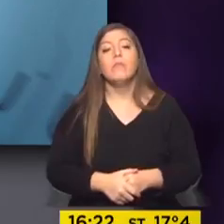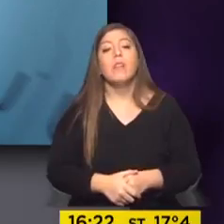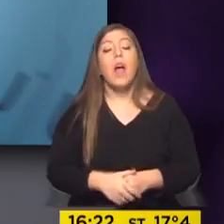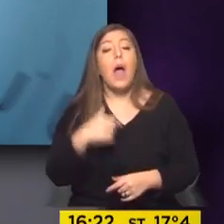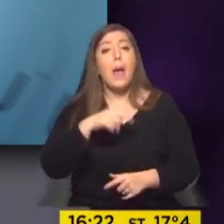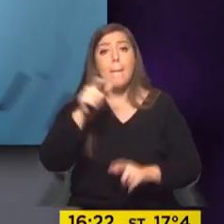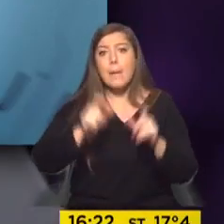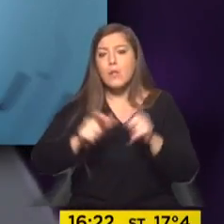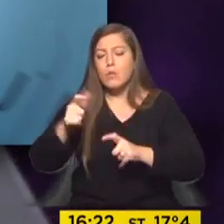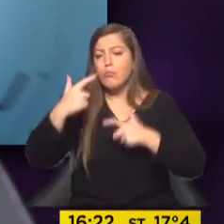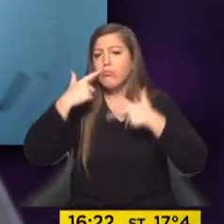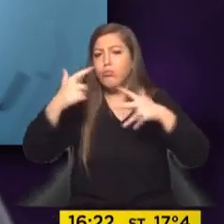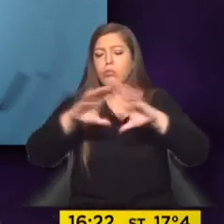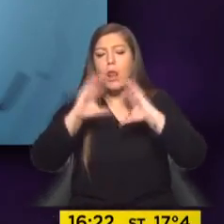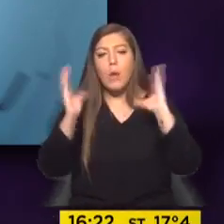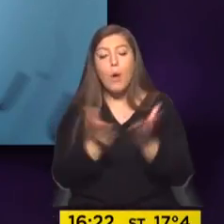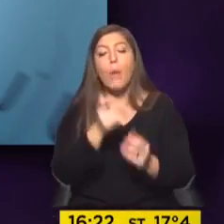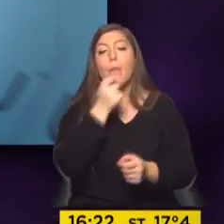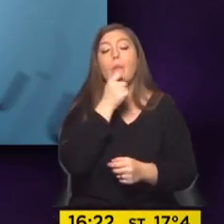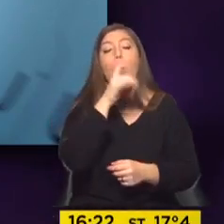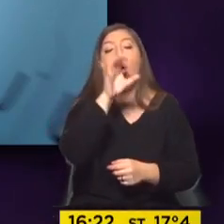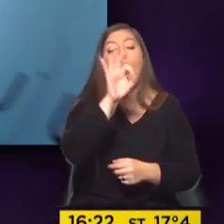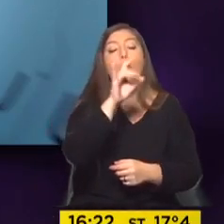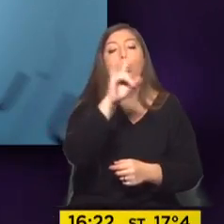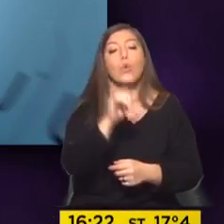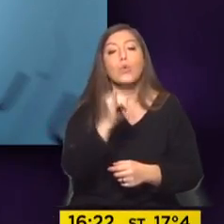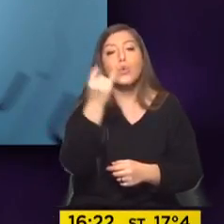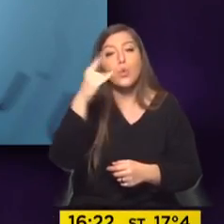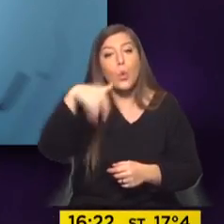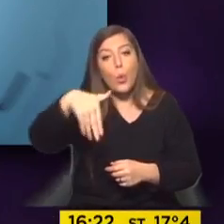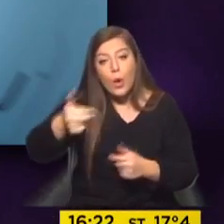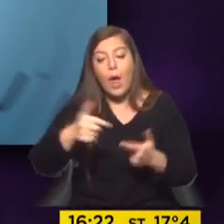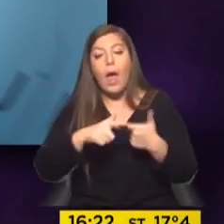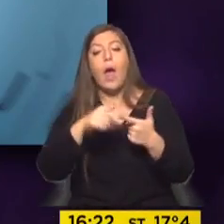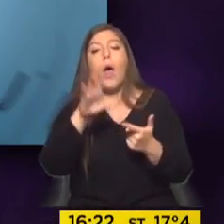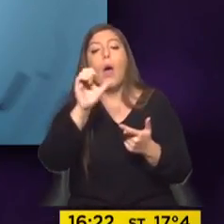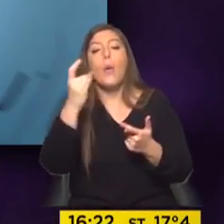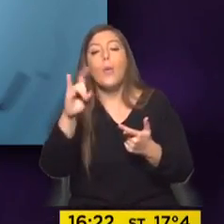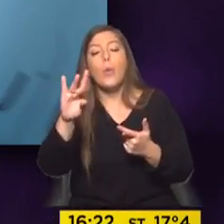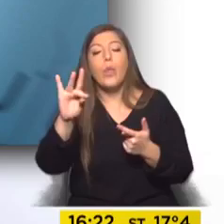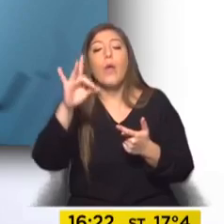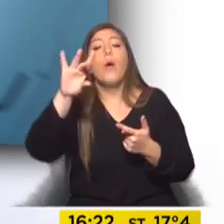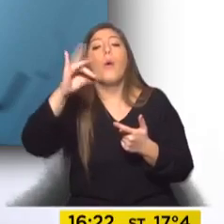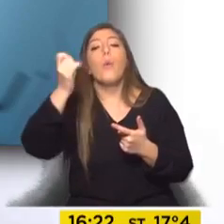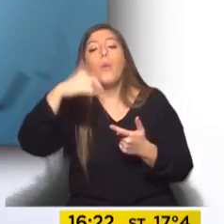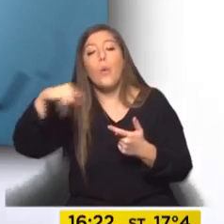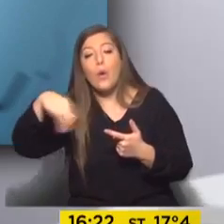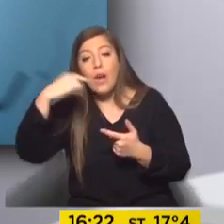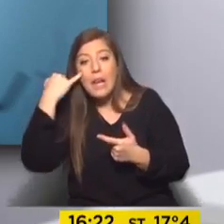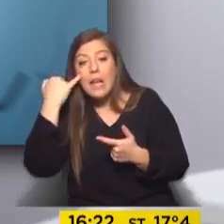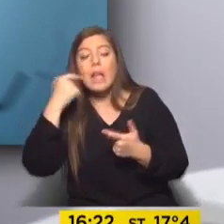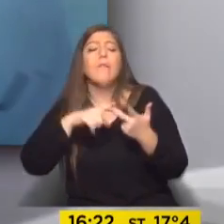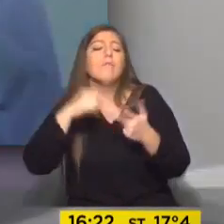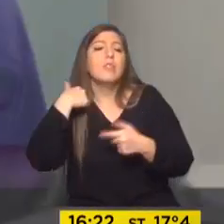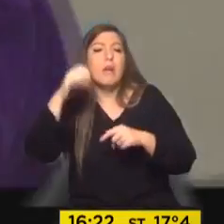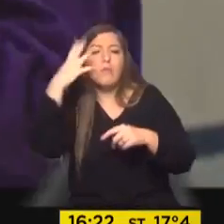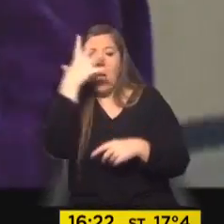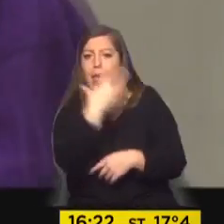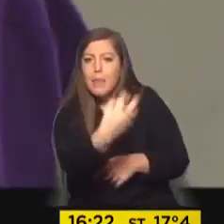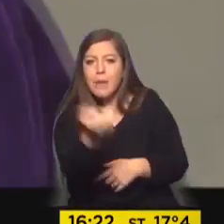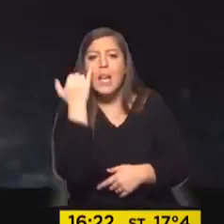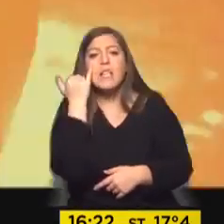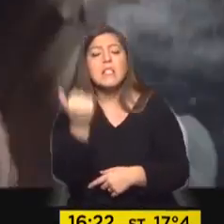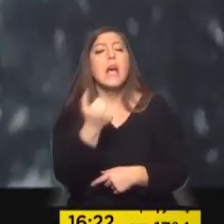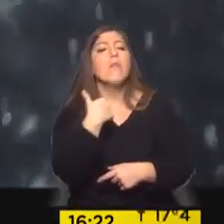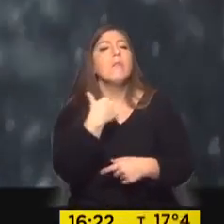como Ozuna, Bad Bunny, ya expresaron su admiración por ella. Su talento ahora fue reconocido por la cadena Univision, que la nominó junto a